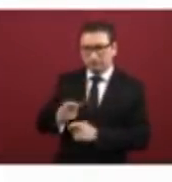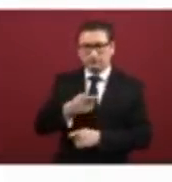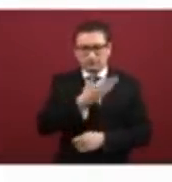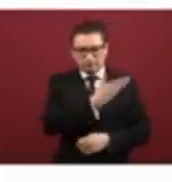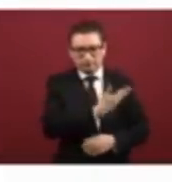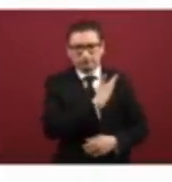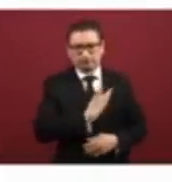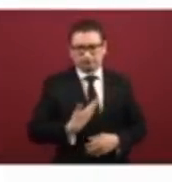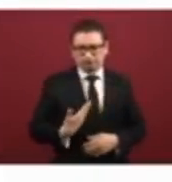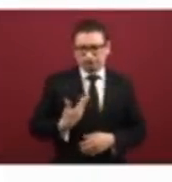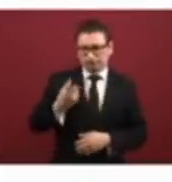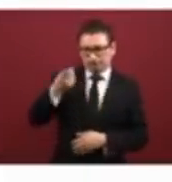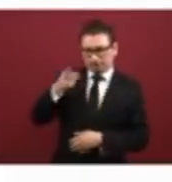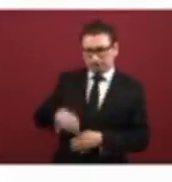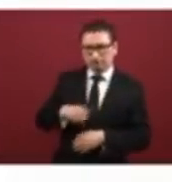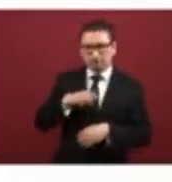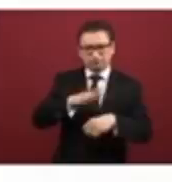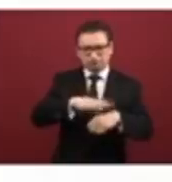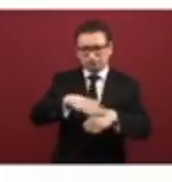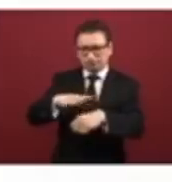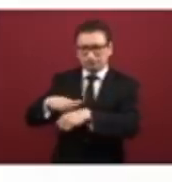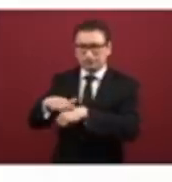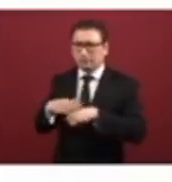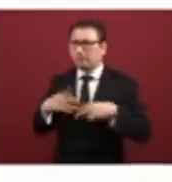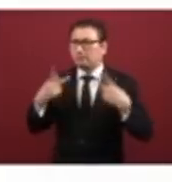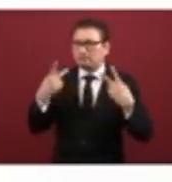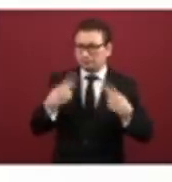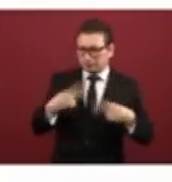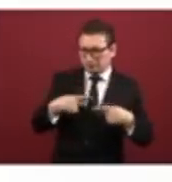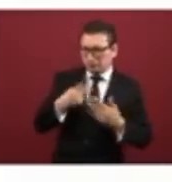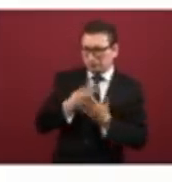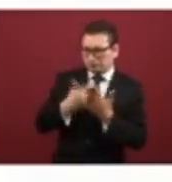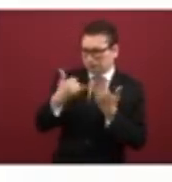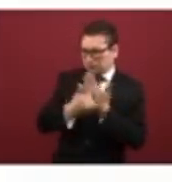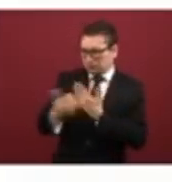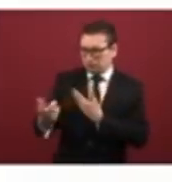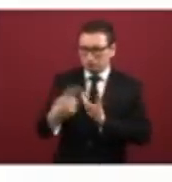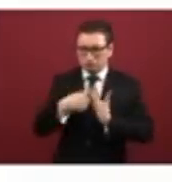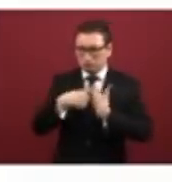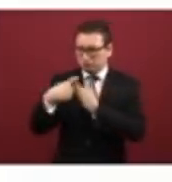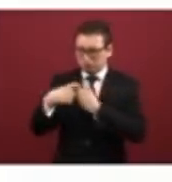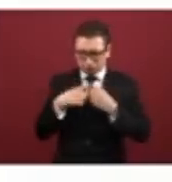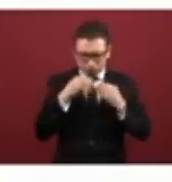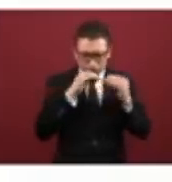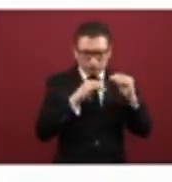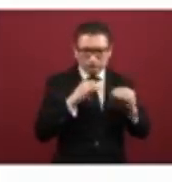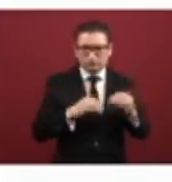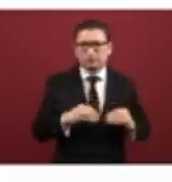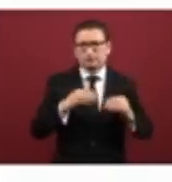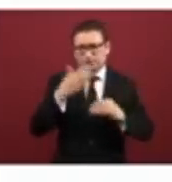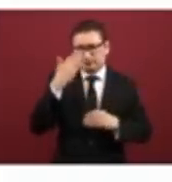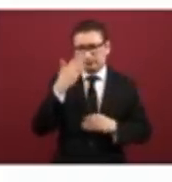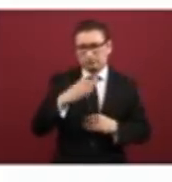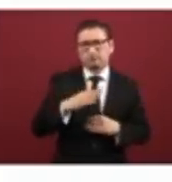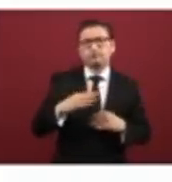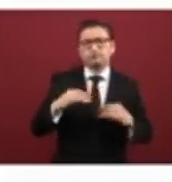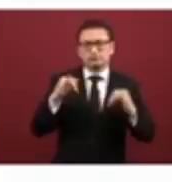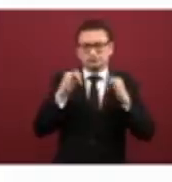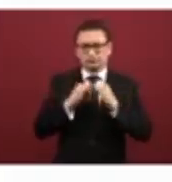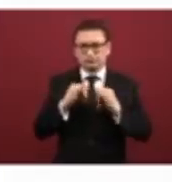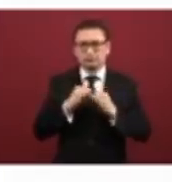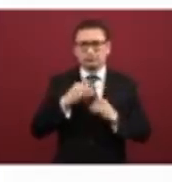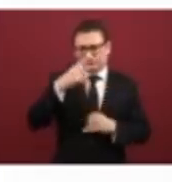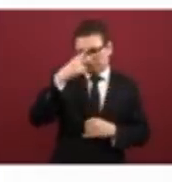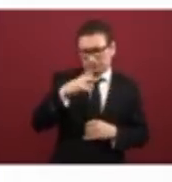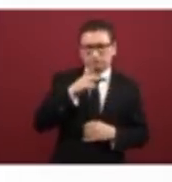República, se ha convocado ya al personal de proyectos de Petróleos Mexicanos, del Instituto Mexicano del Petróleo,